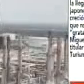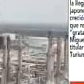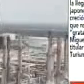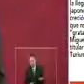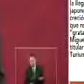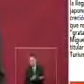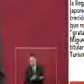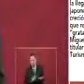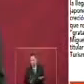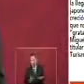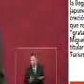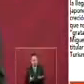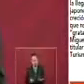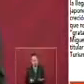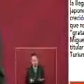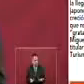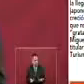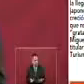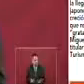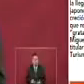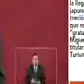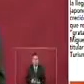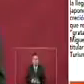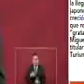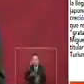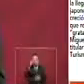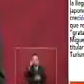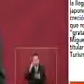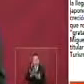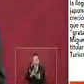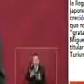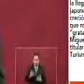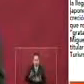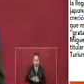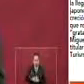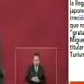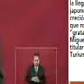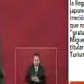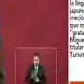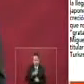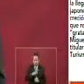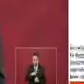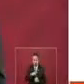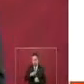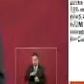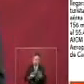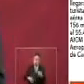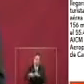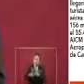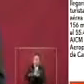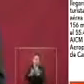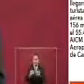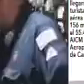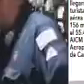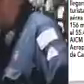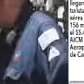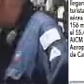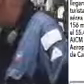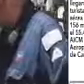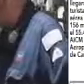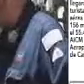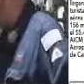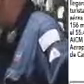efectivo anuales adicionales que Fitch estima que Pemex necesita para detener la caída en la producción y en el nivel de reservas